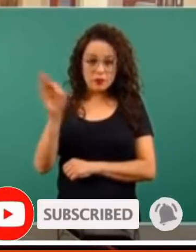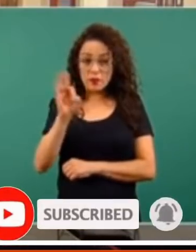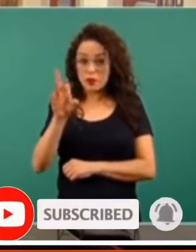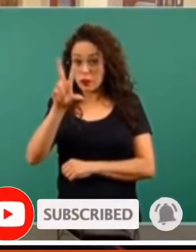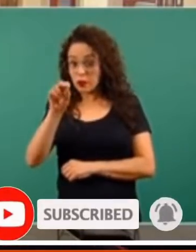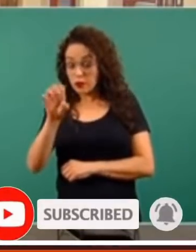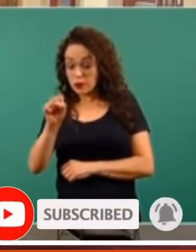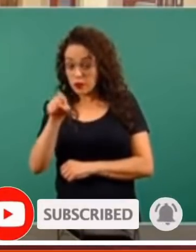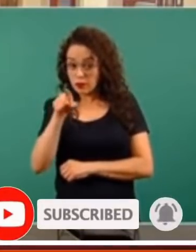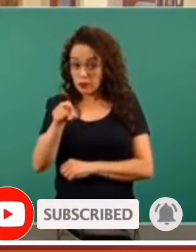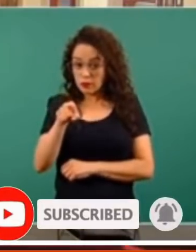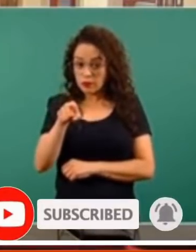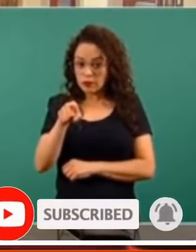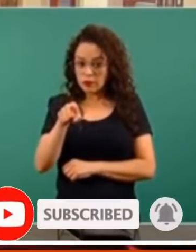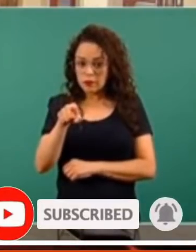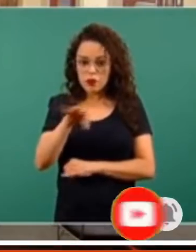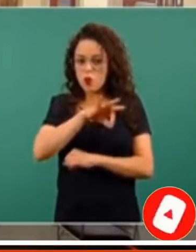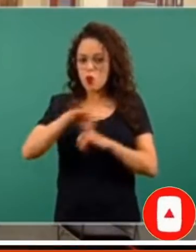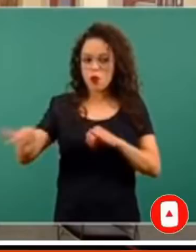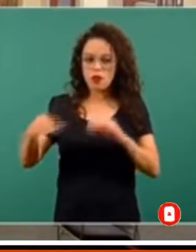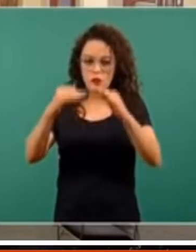está aquí, está hasta abajo,